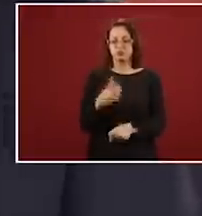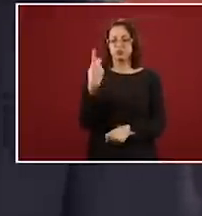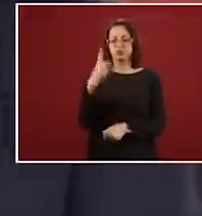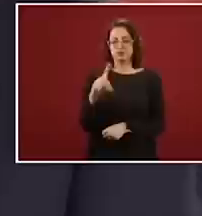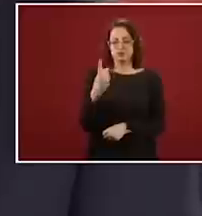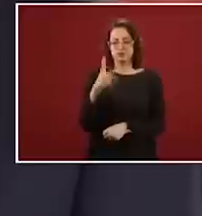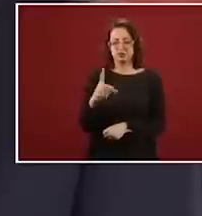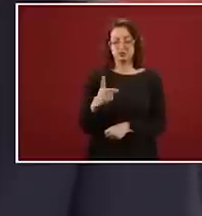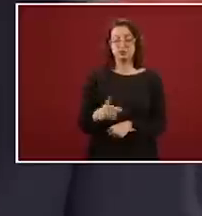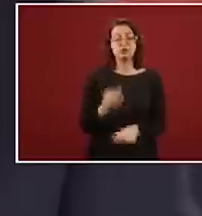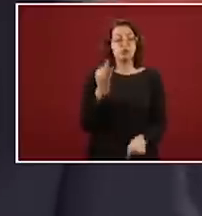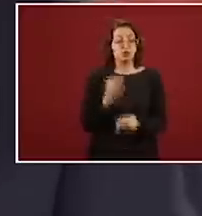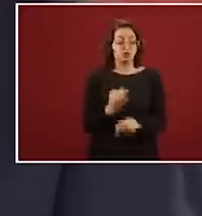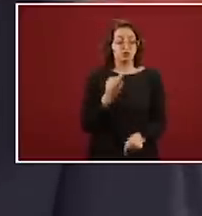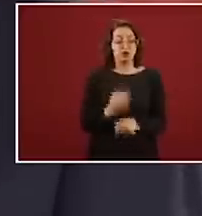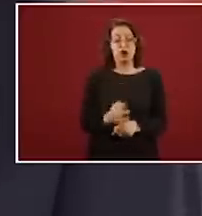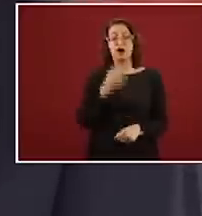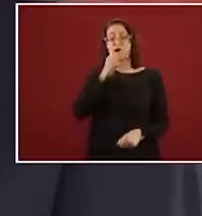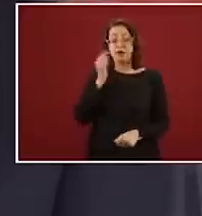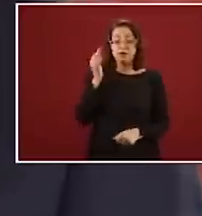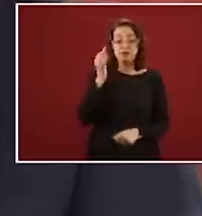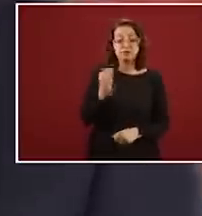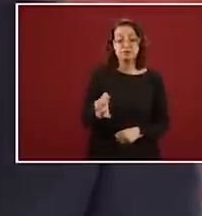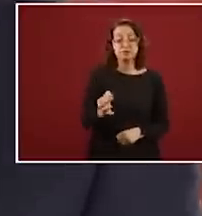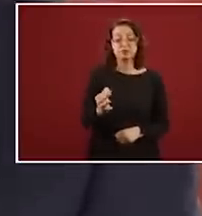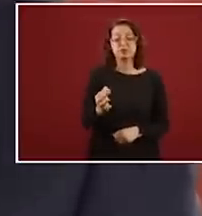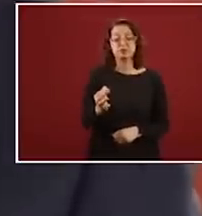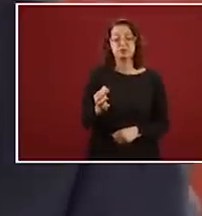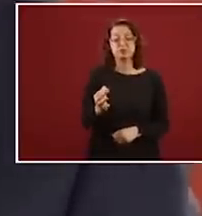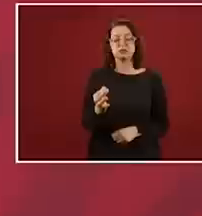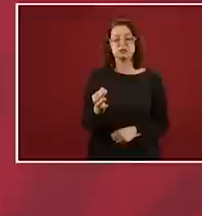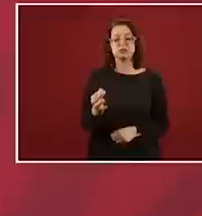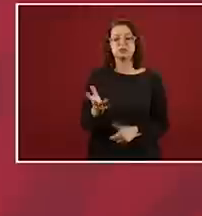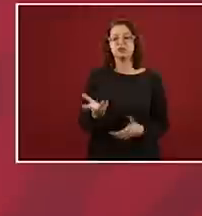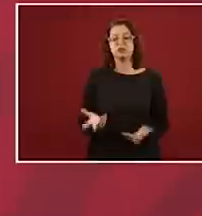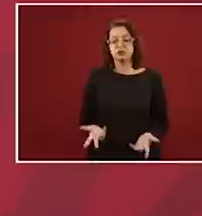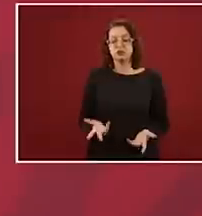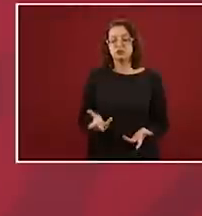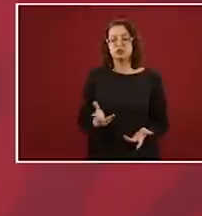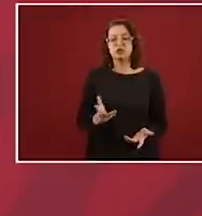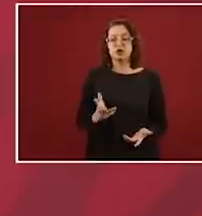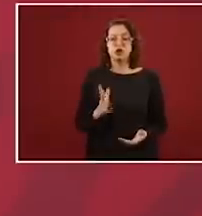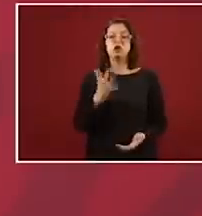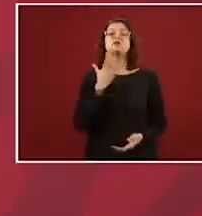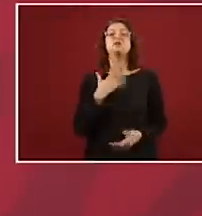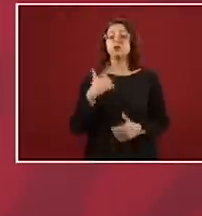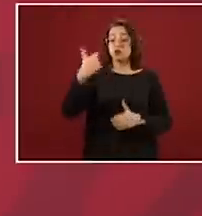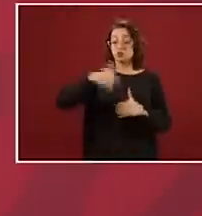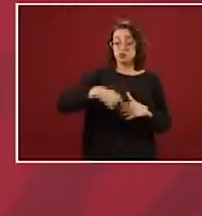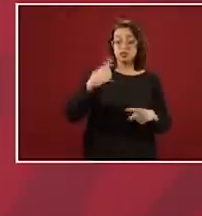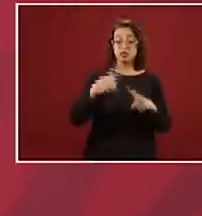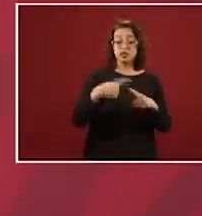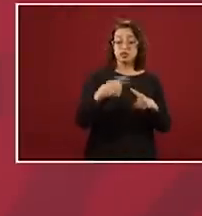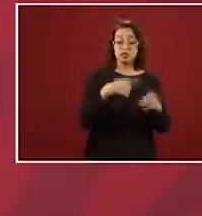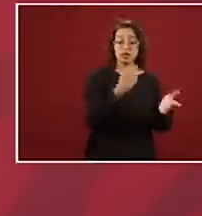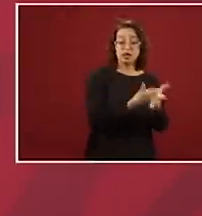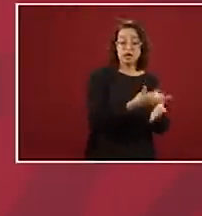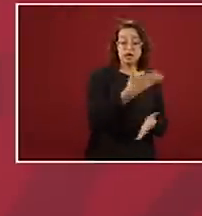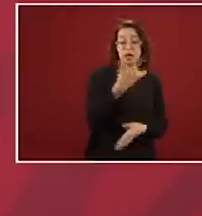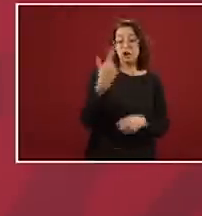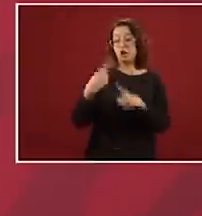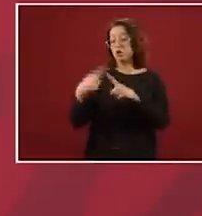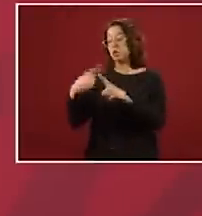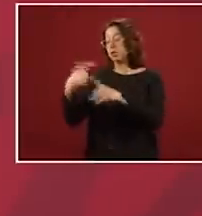les adelanto que, así como tenemos el quién es quién en los precios de combustible, cada